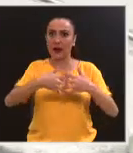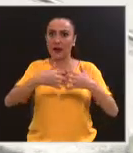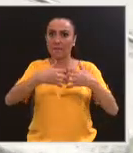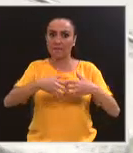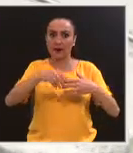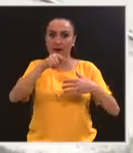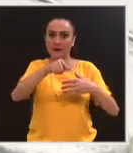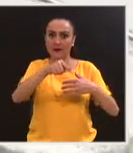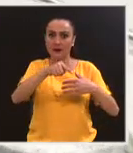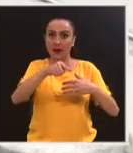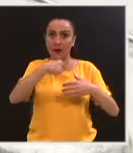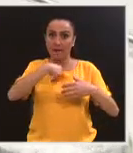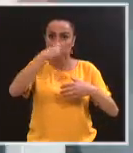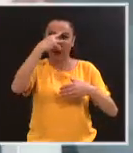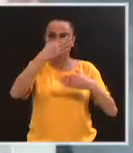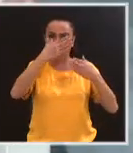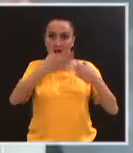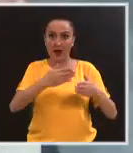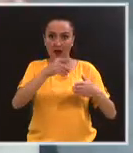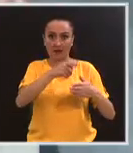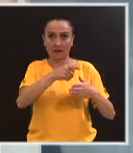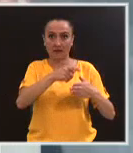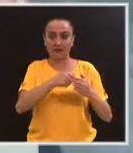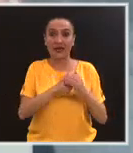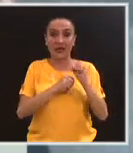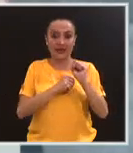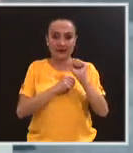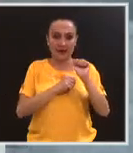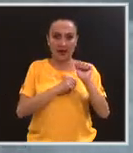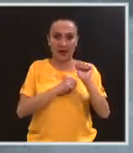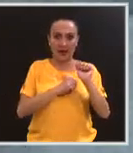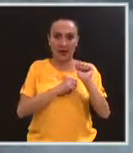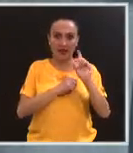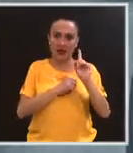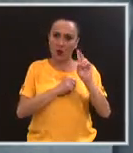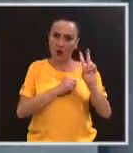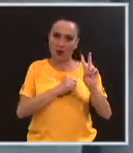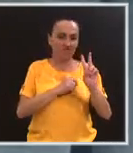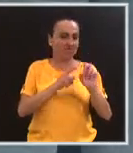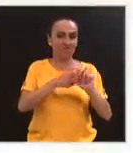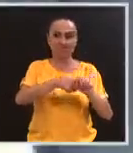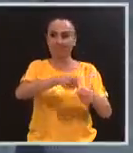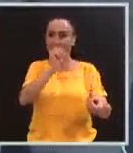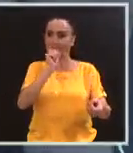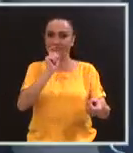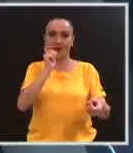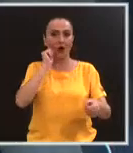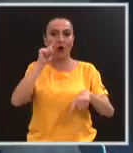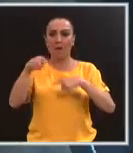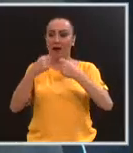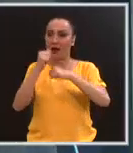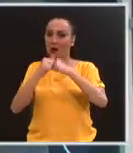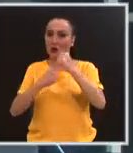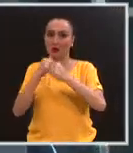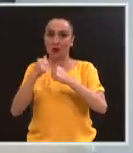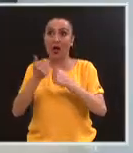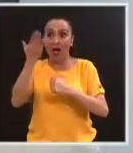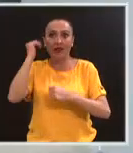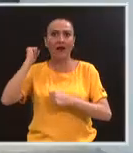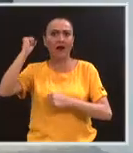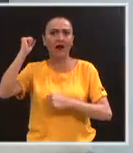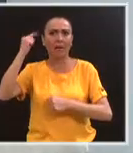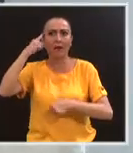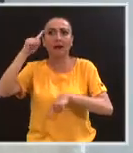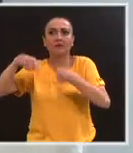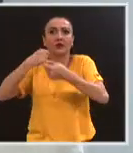promotora y desarrolladora mexicana SV se retiró de la licitación que había ganado para la